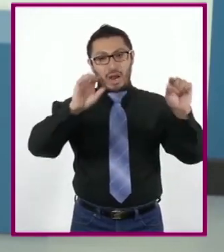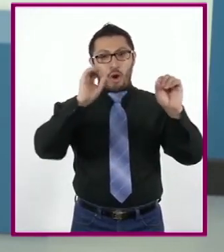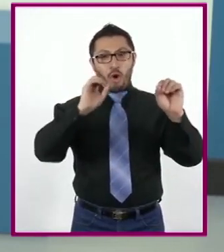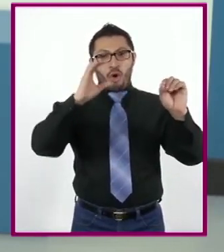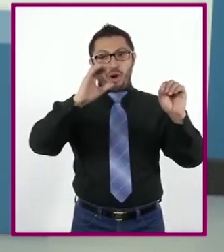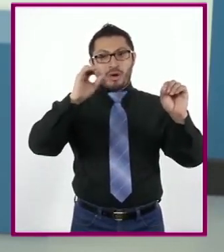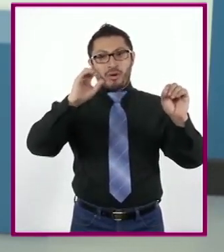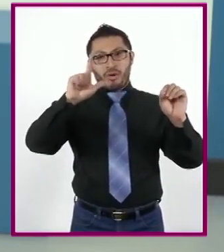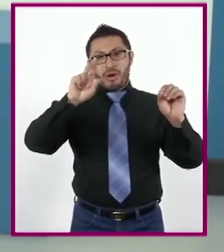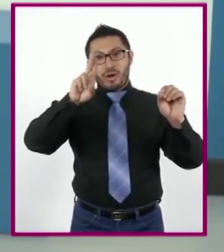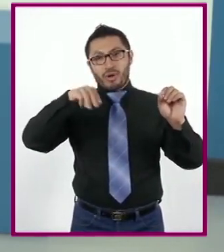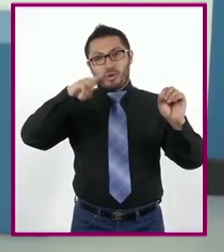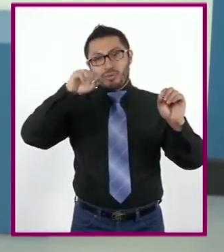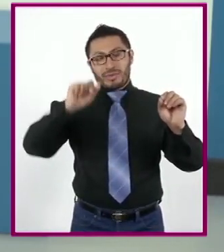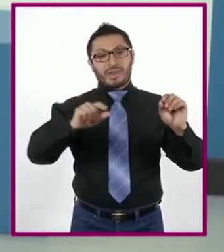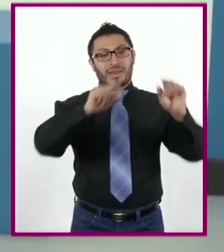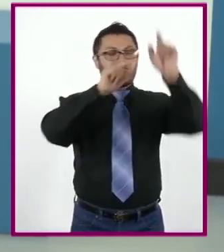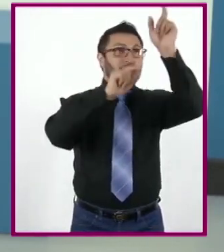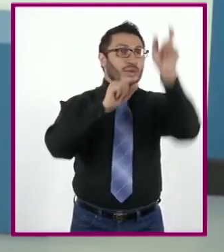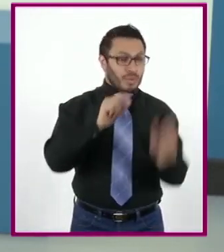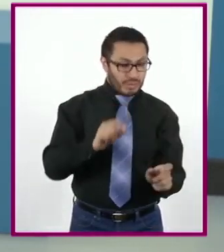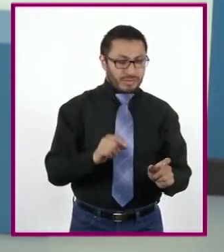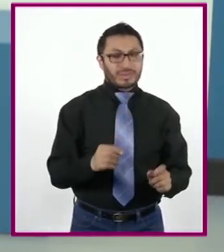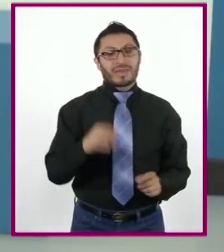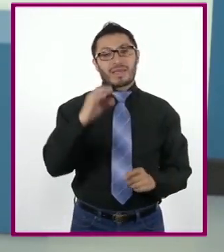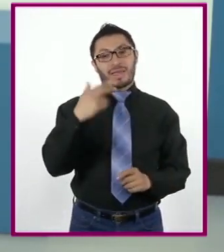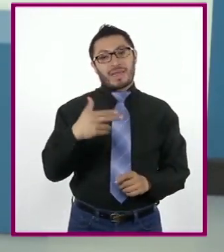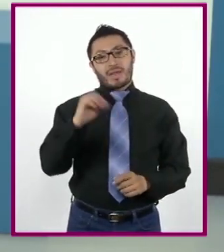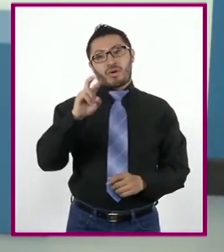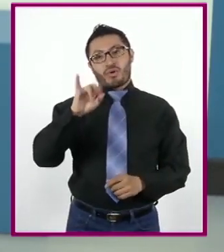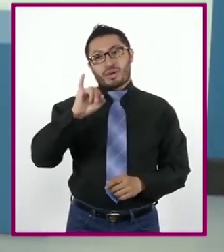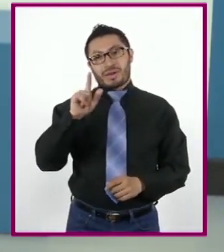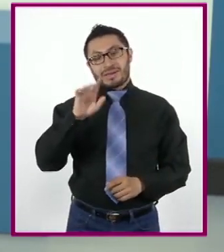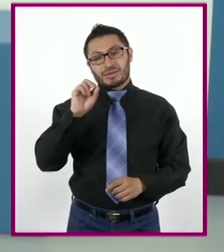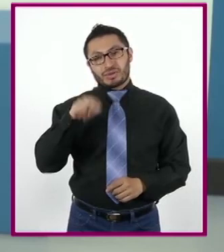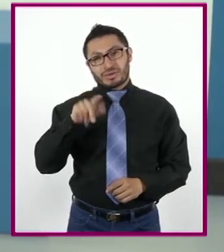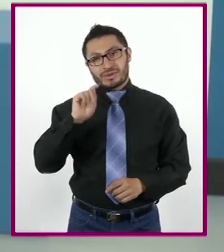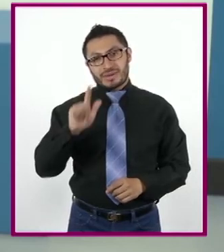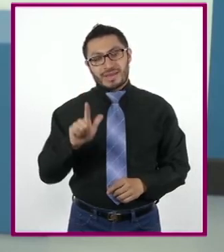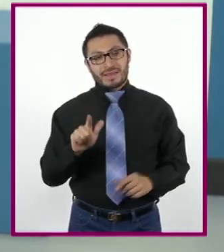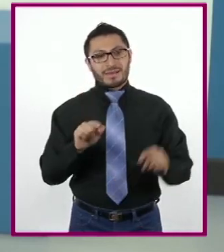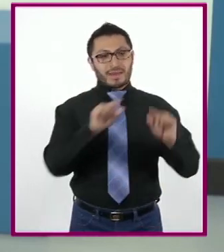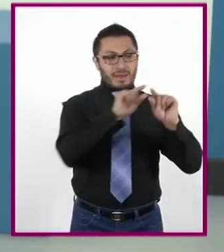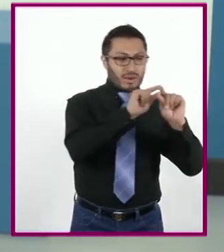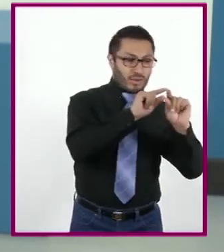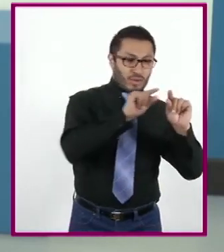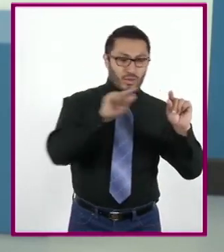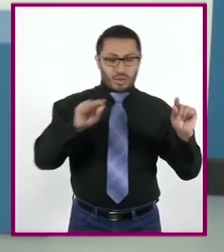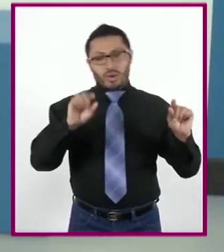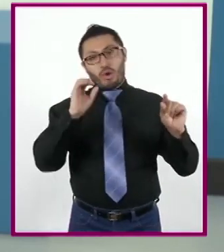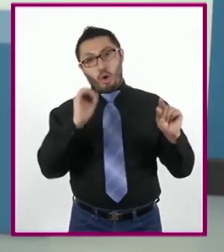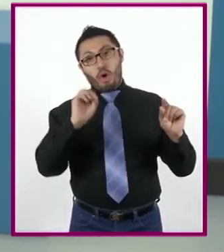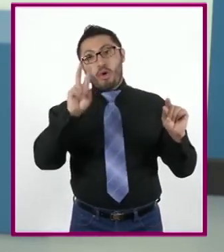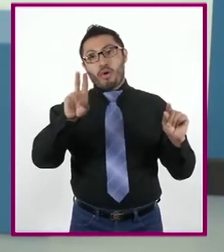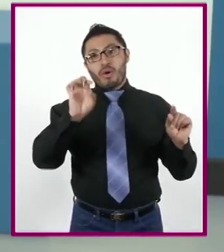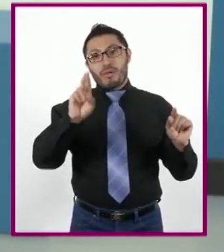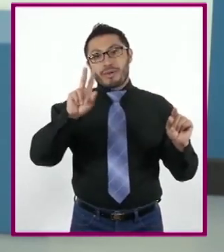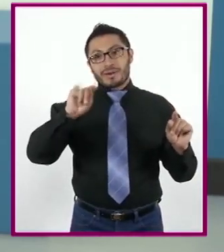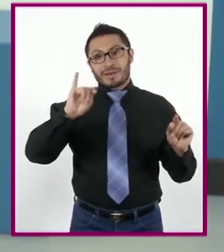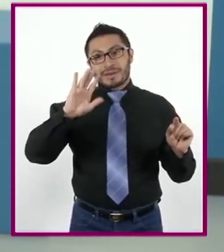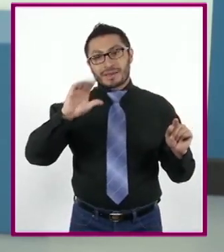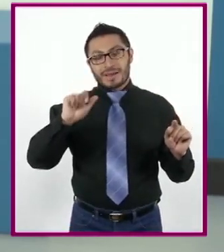es decir, horizontal o vertical. Mientras yo leo el enunciado,